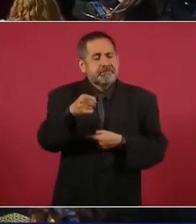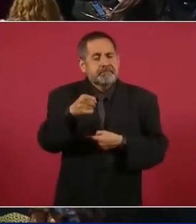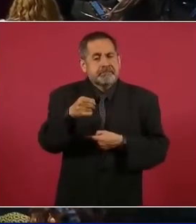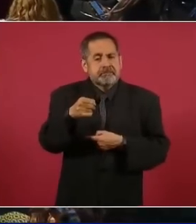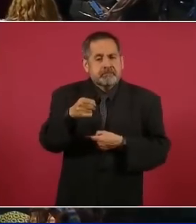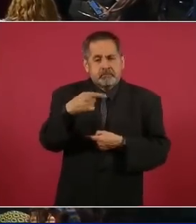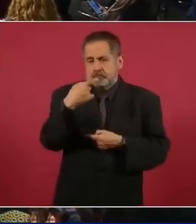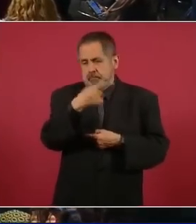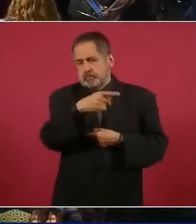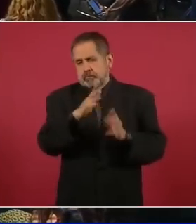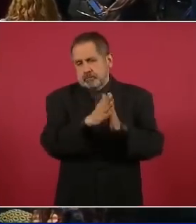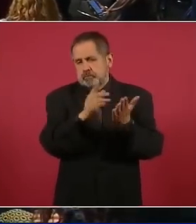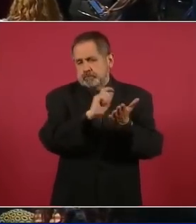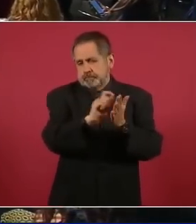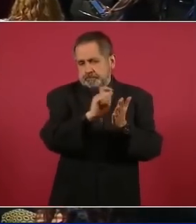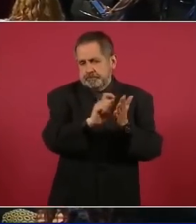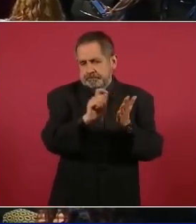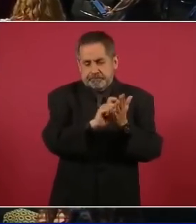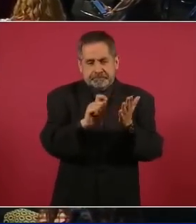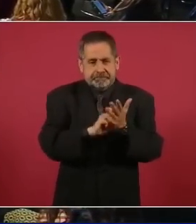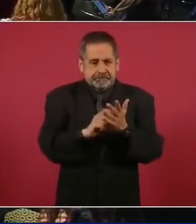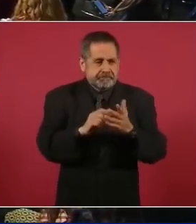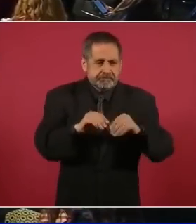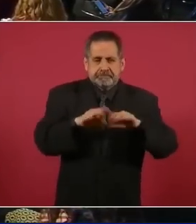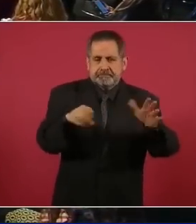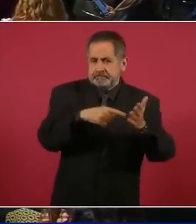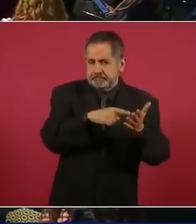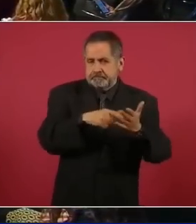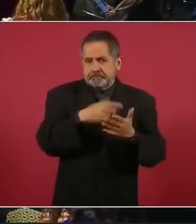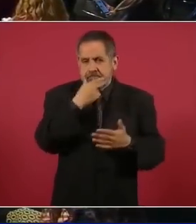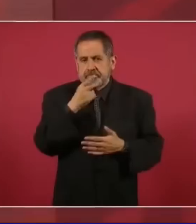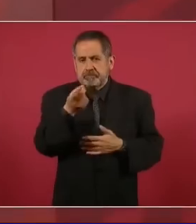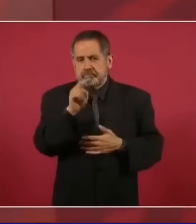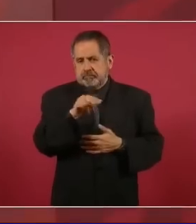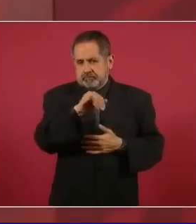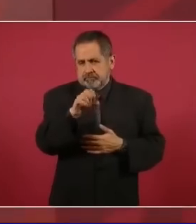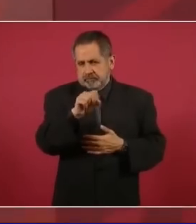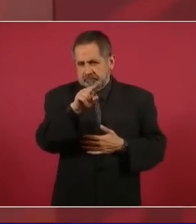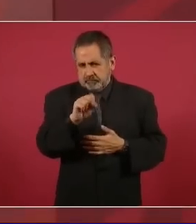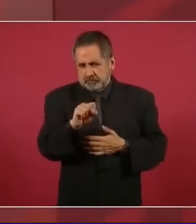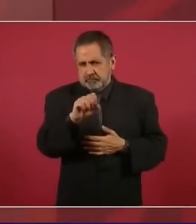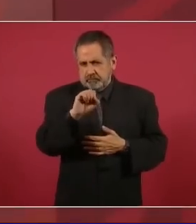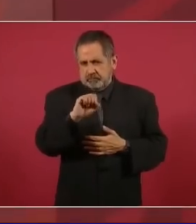de uno de sus ensayos, en donde habla